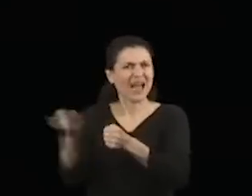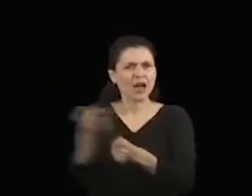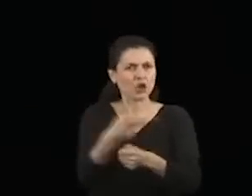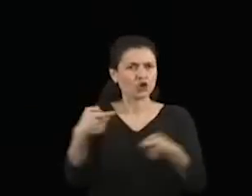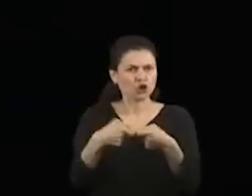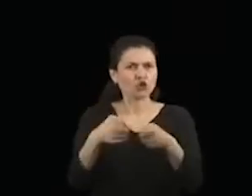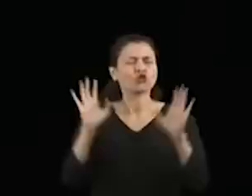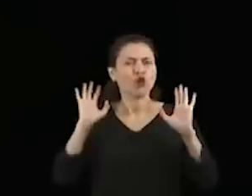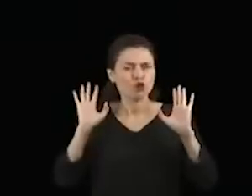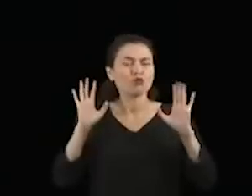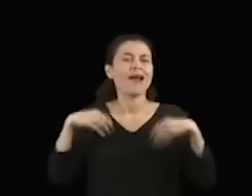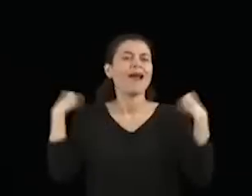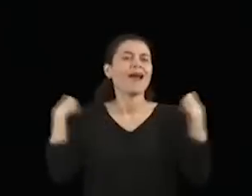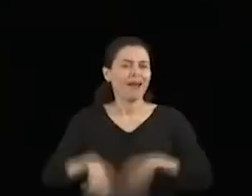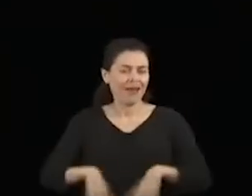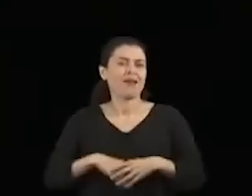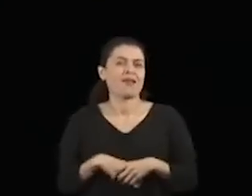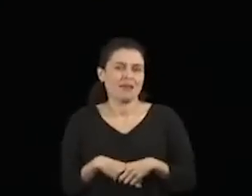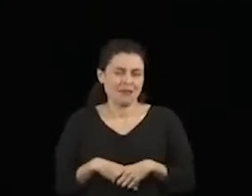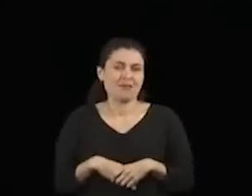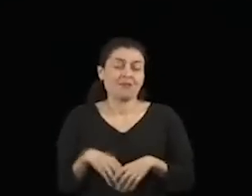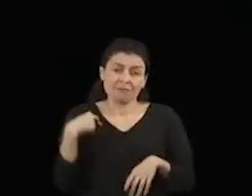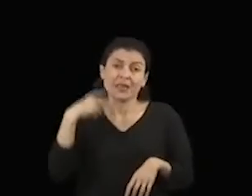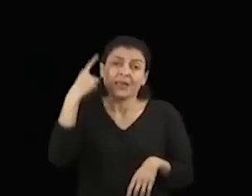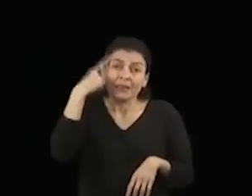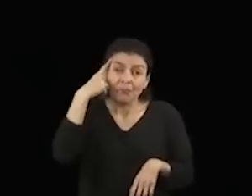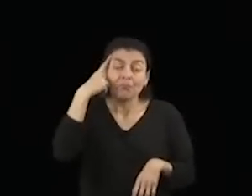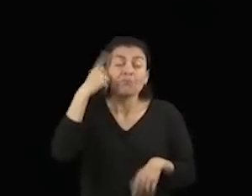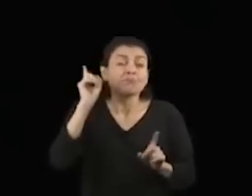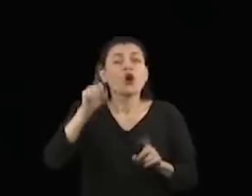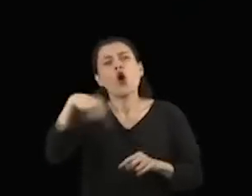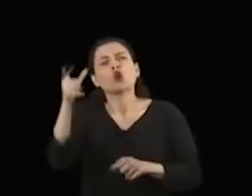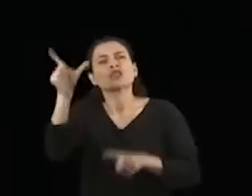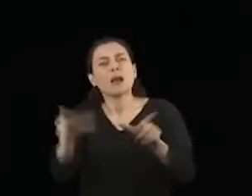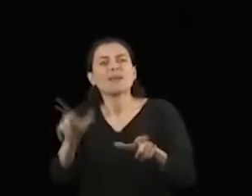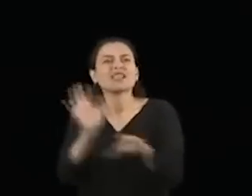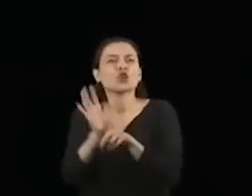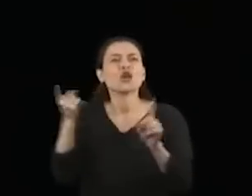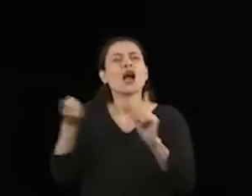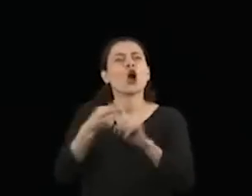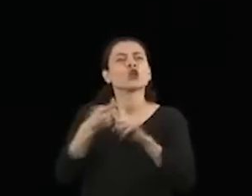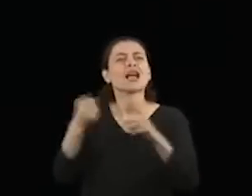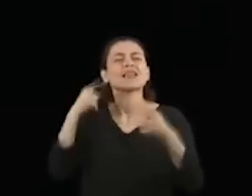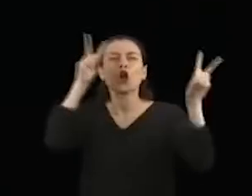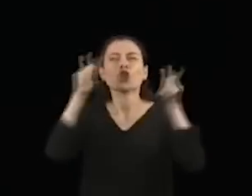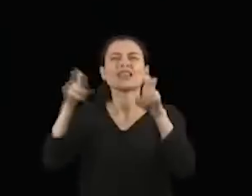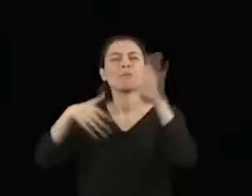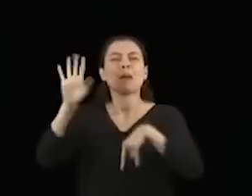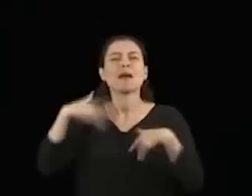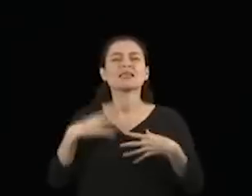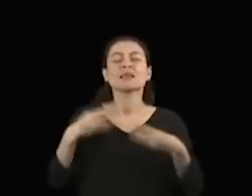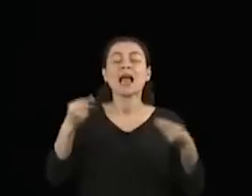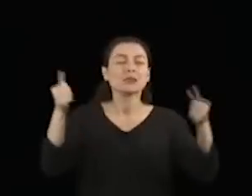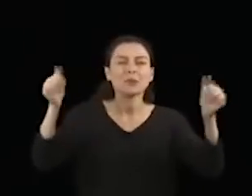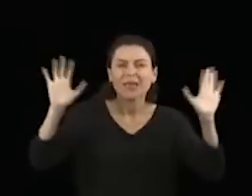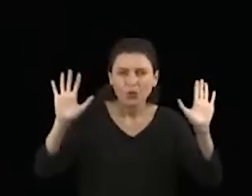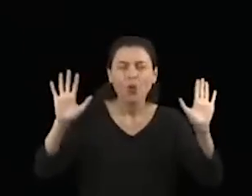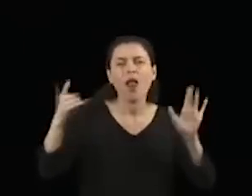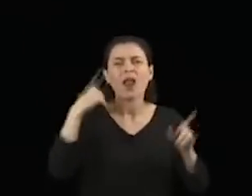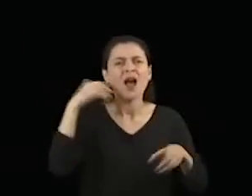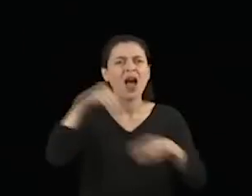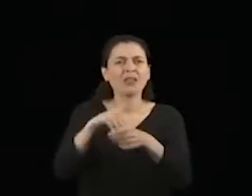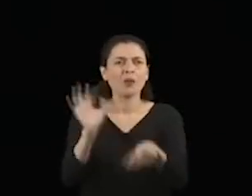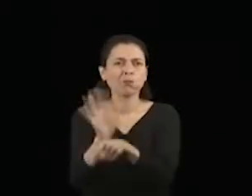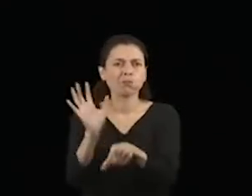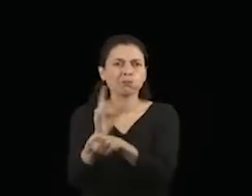de personas que uno, digamos, se las imaginaría más espirituales y no involucradas en este tipo de cosas. Y están todos torpedeando.